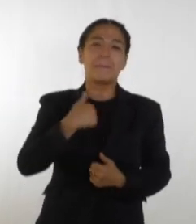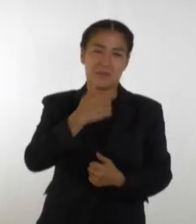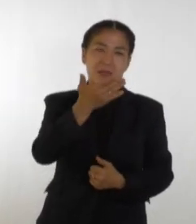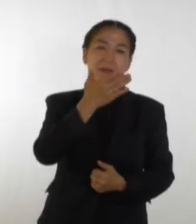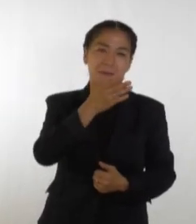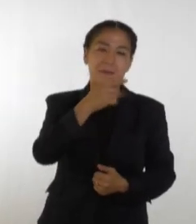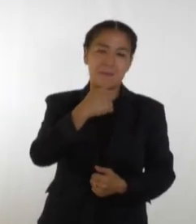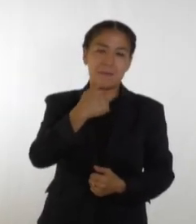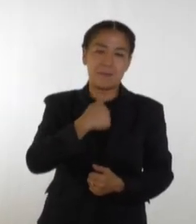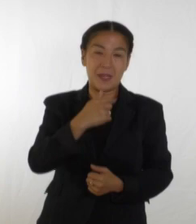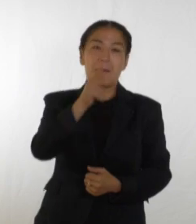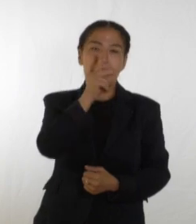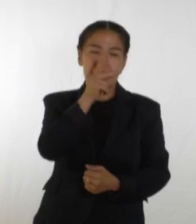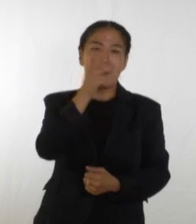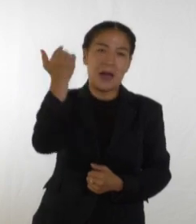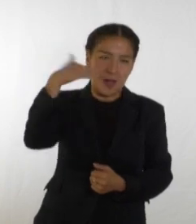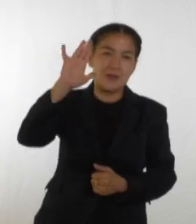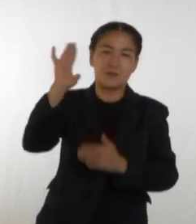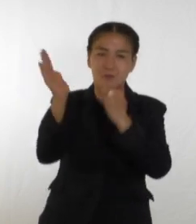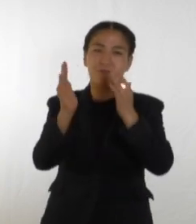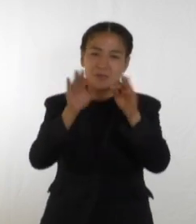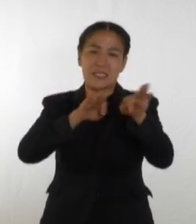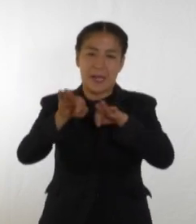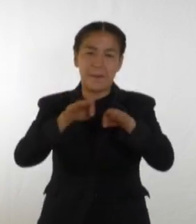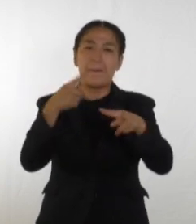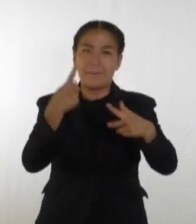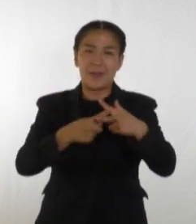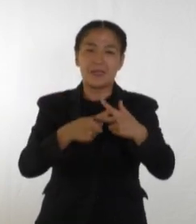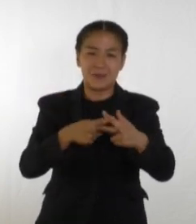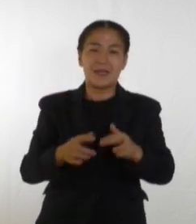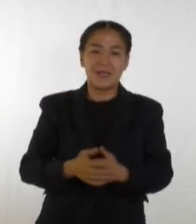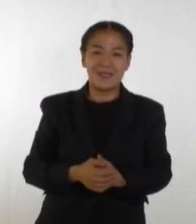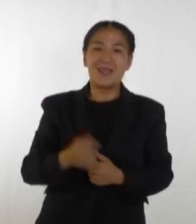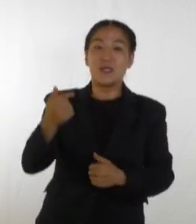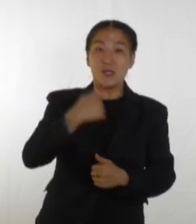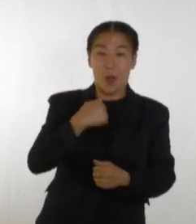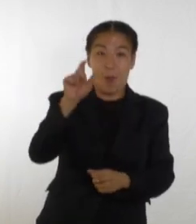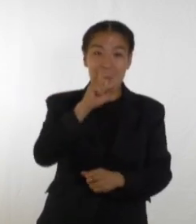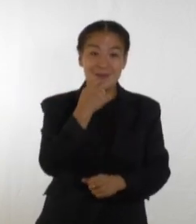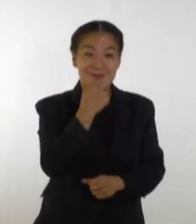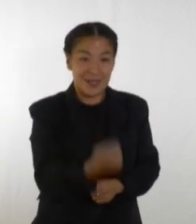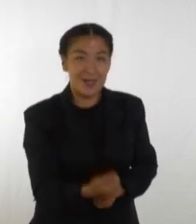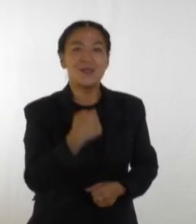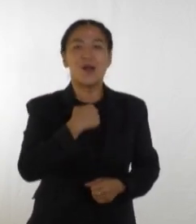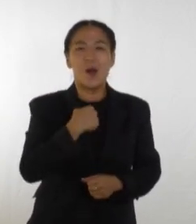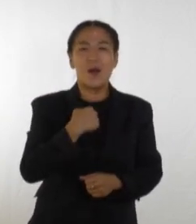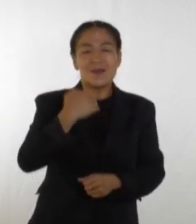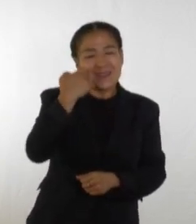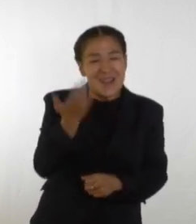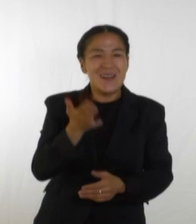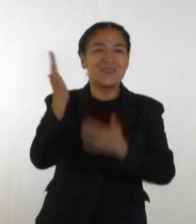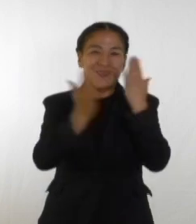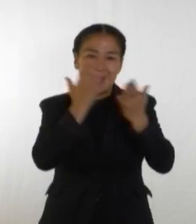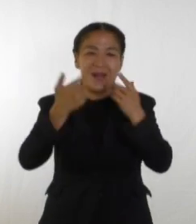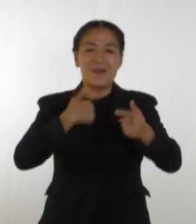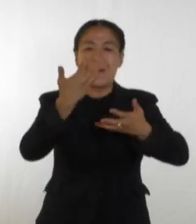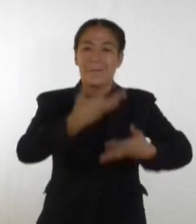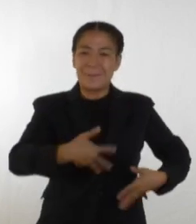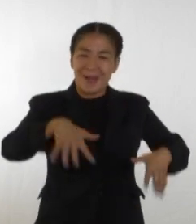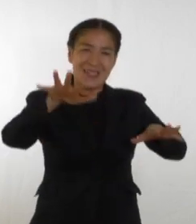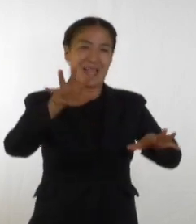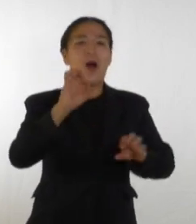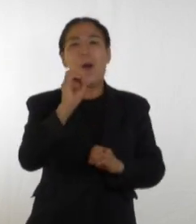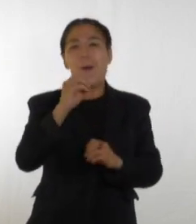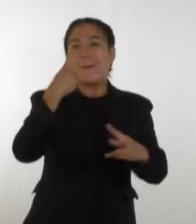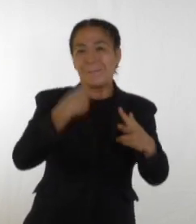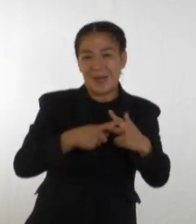que mi papá era matemático y yo desde chiquita decía que iba a ser bailarina o matemática. Perdón,